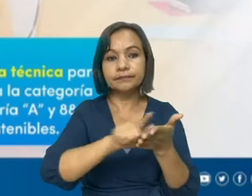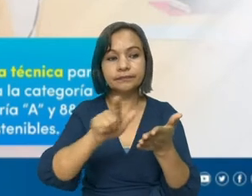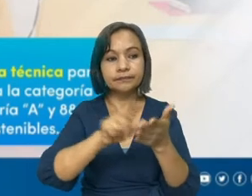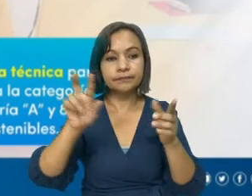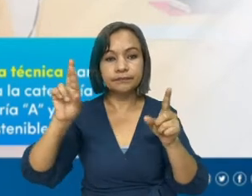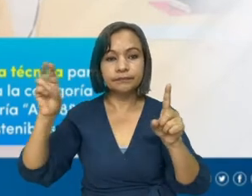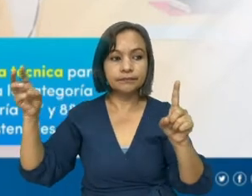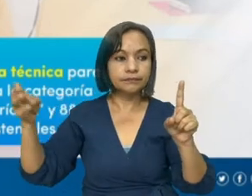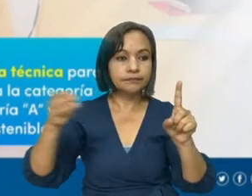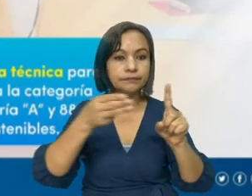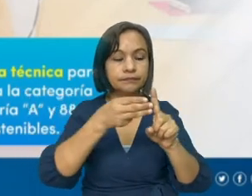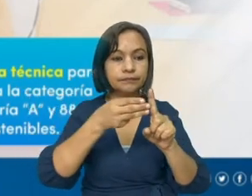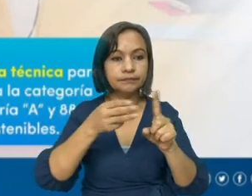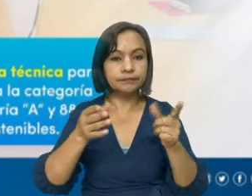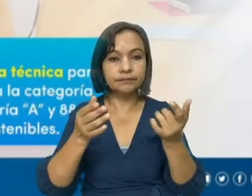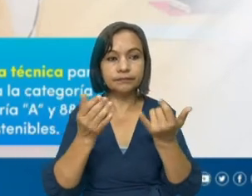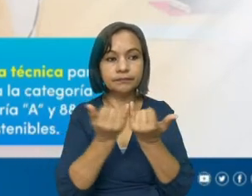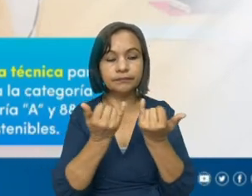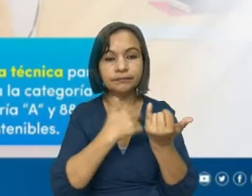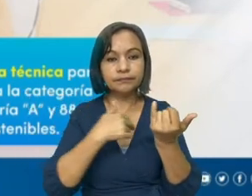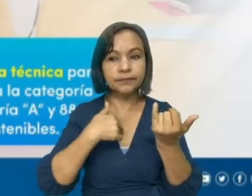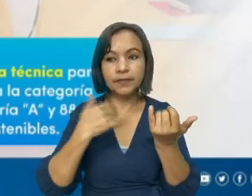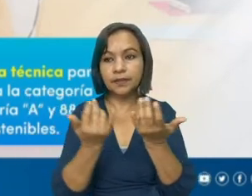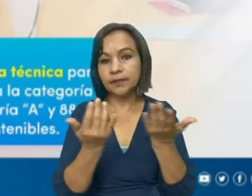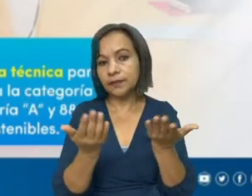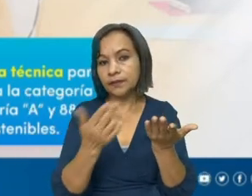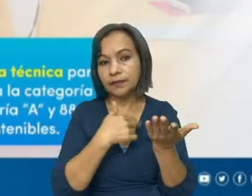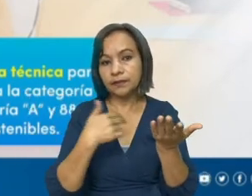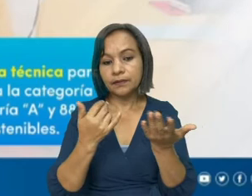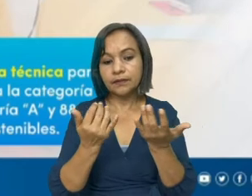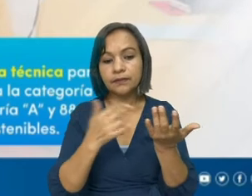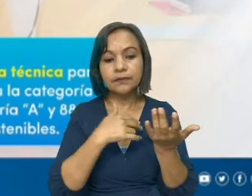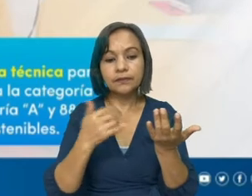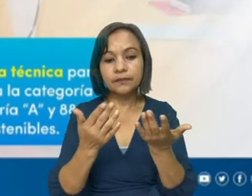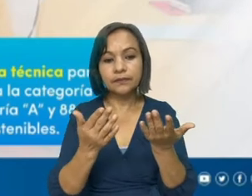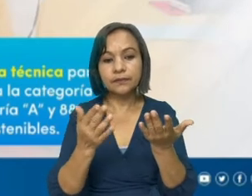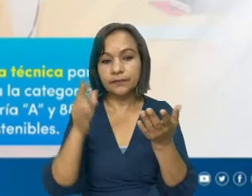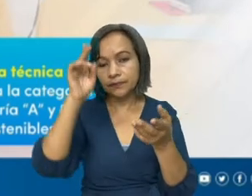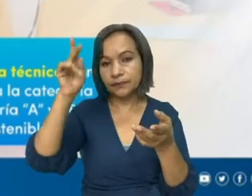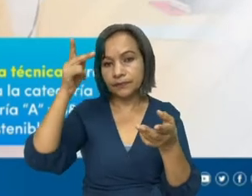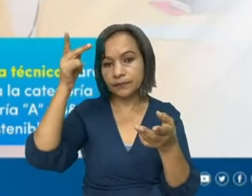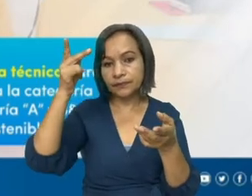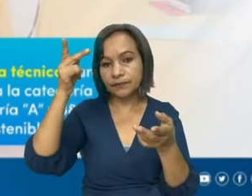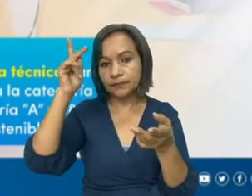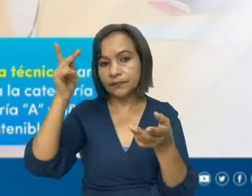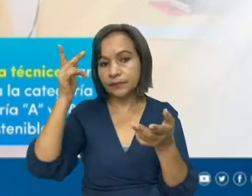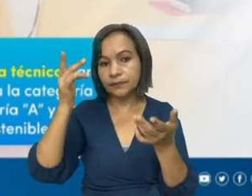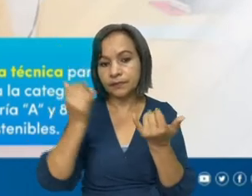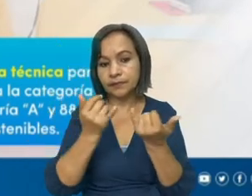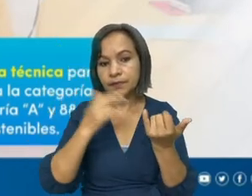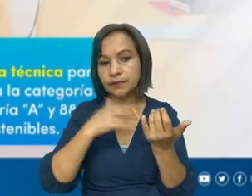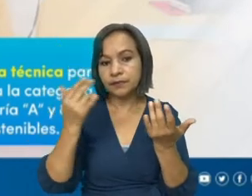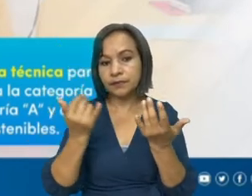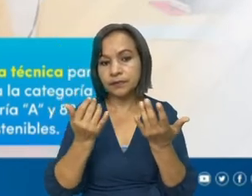regional. Es decir, es la instancia que monitorea, pero también que dicta las políticas que desde el punto de